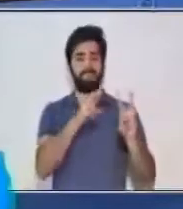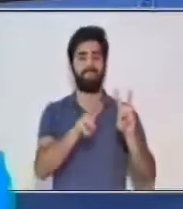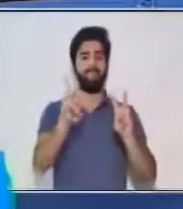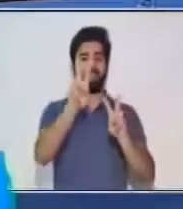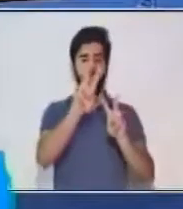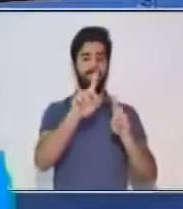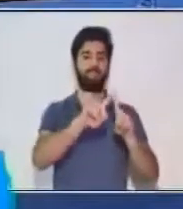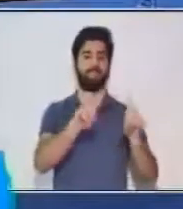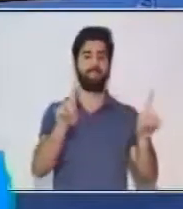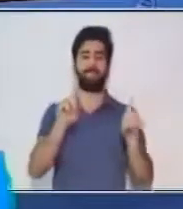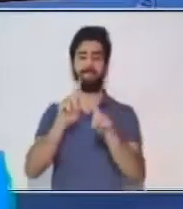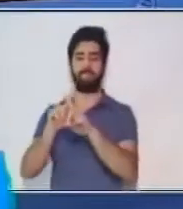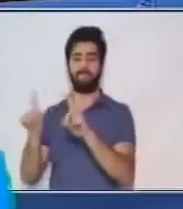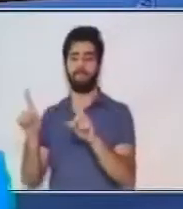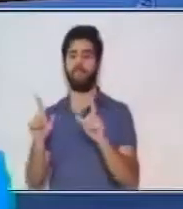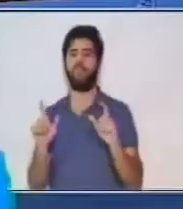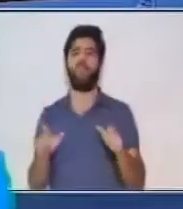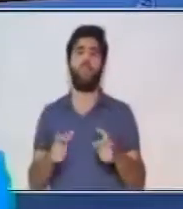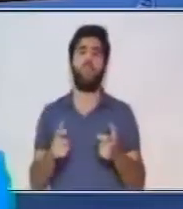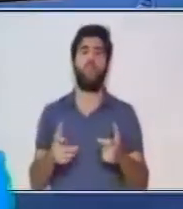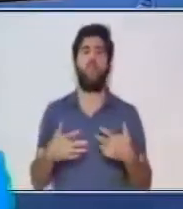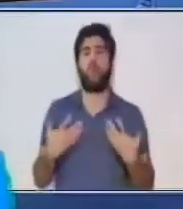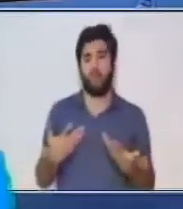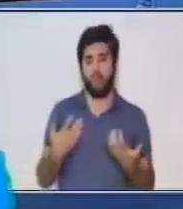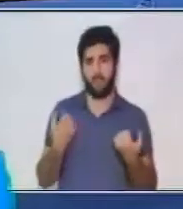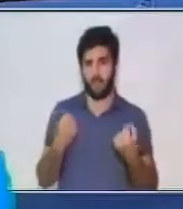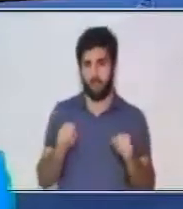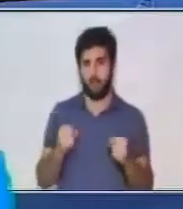la diferencia de cuadrados?